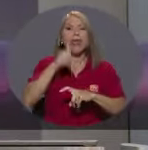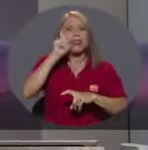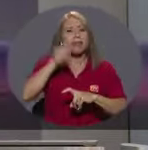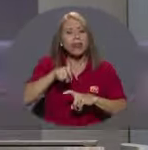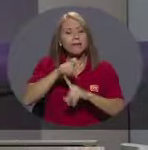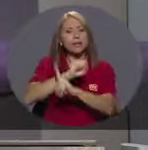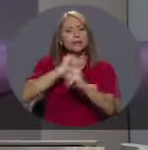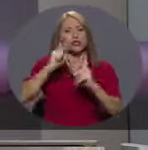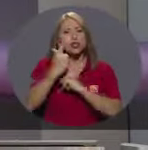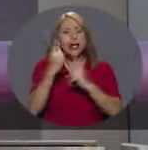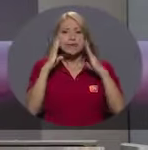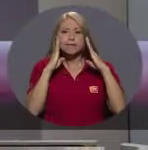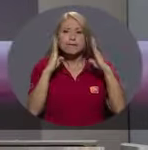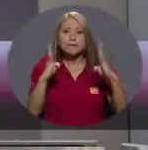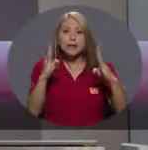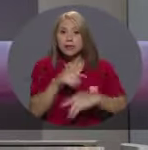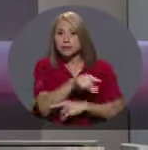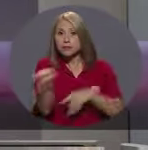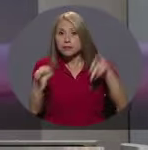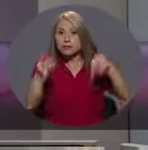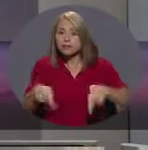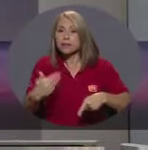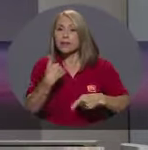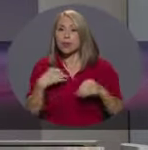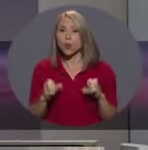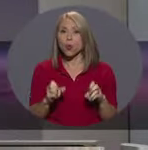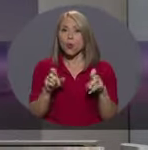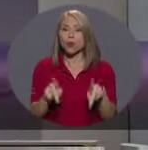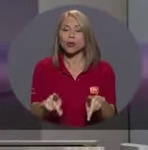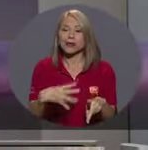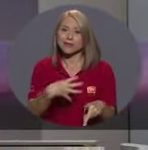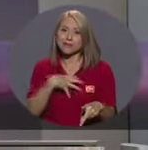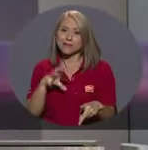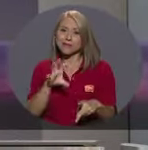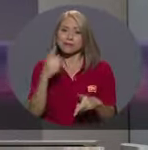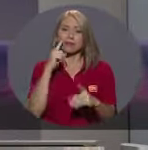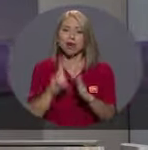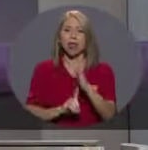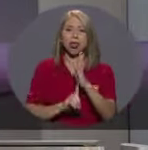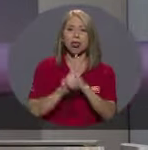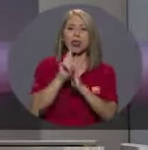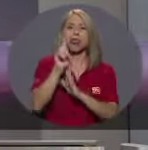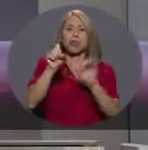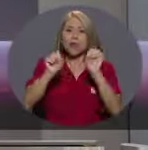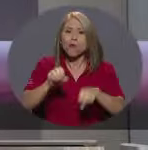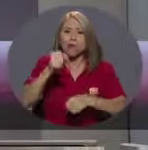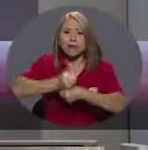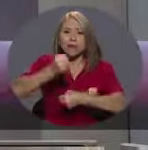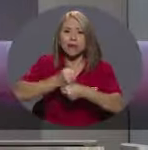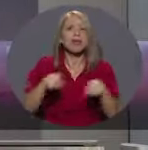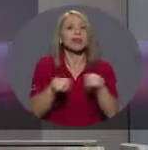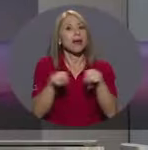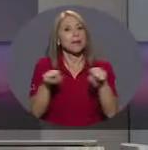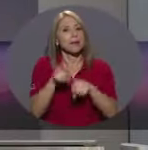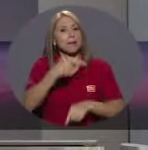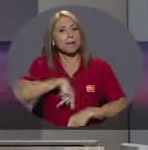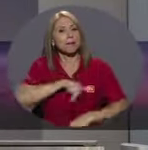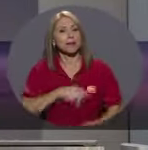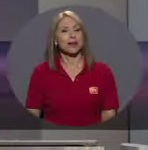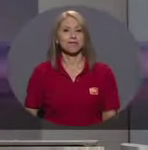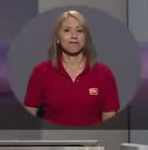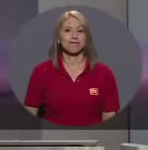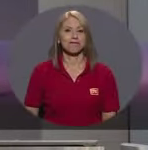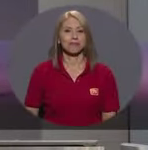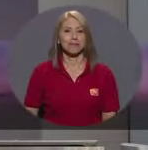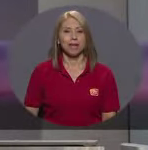abordadas socialmente para que estas personas tengan las oportunidades que merecen para desarrollarse en el ámbito laboral y por supuesto pues también en el ámbito